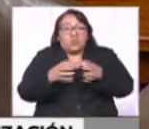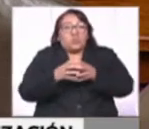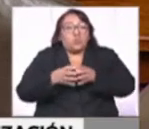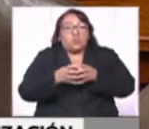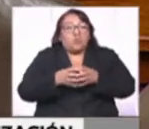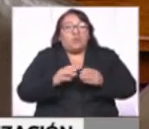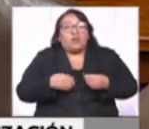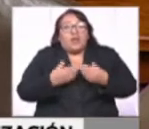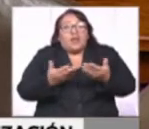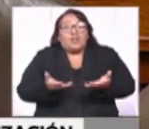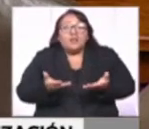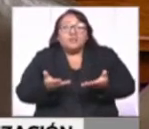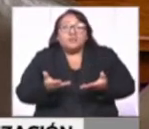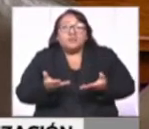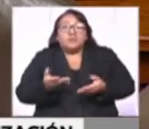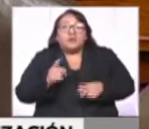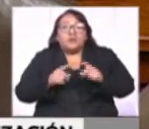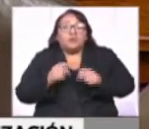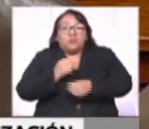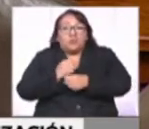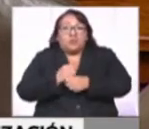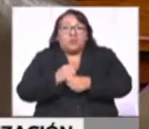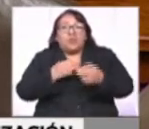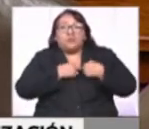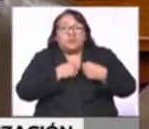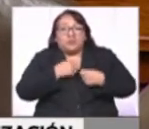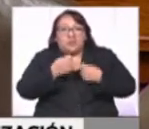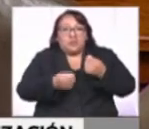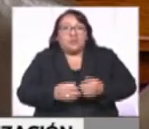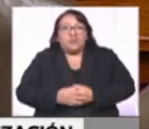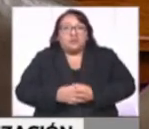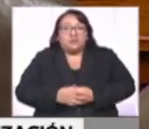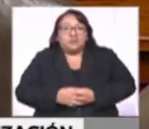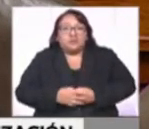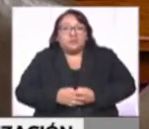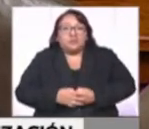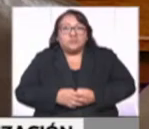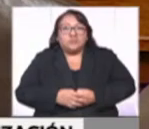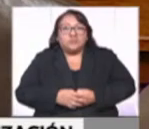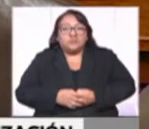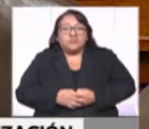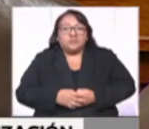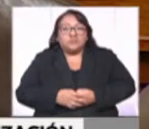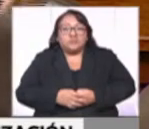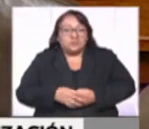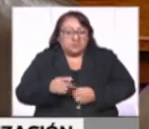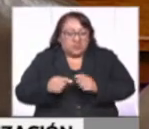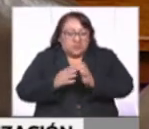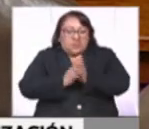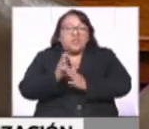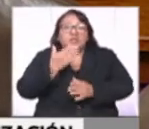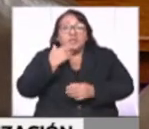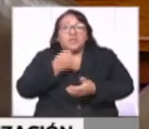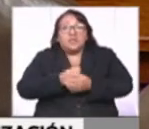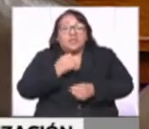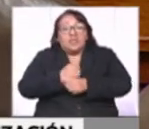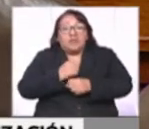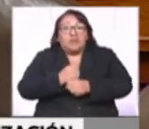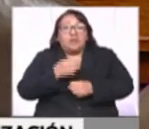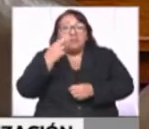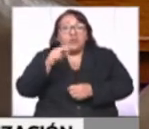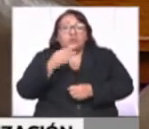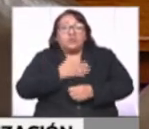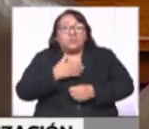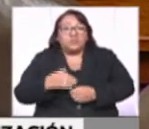dándole, por otro lado, algunas funciones que vaya a haber para intereses de quien trabaja. Por ello,